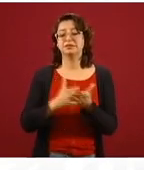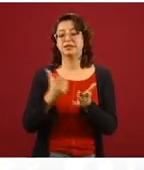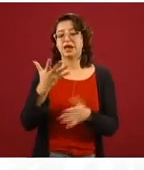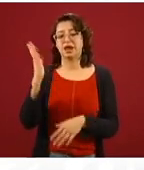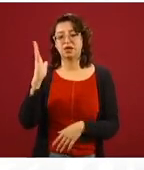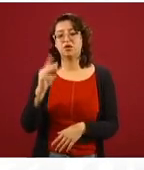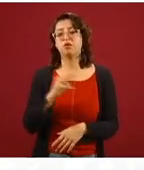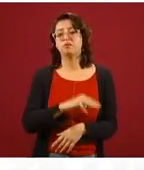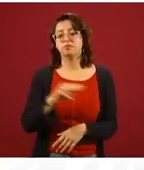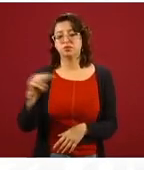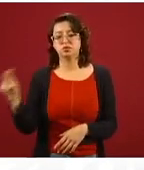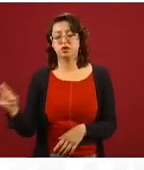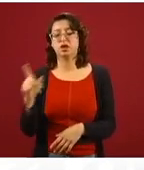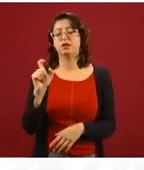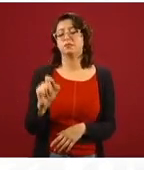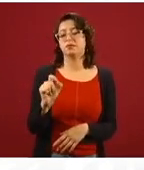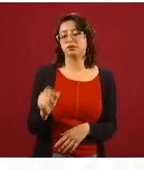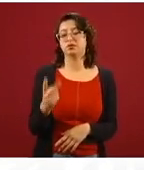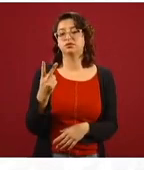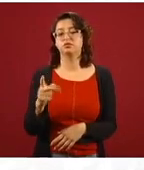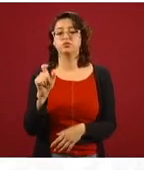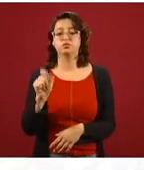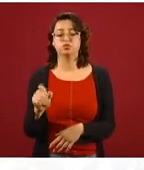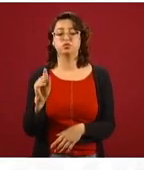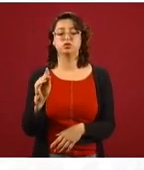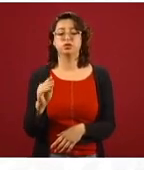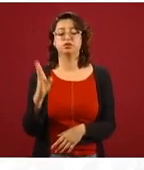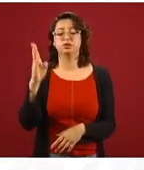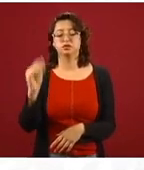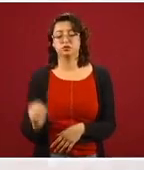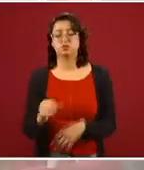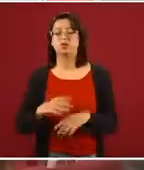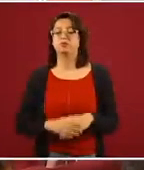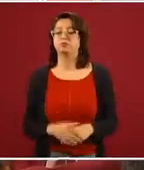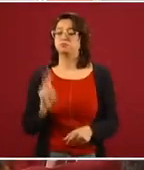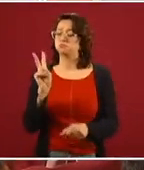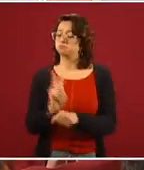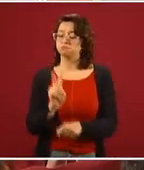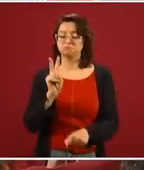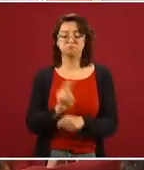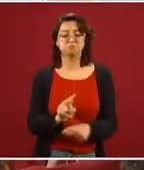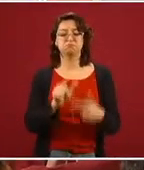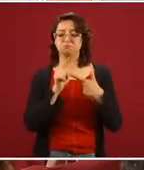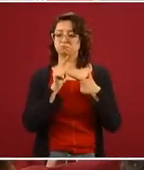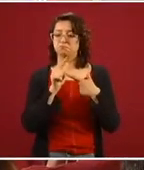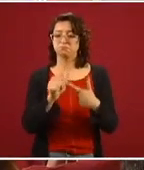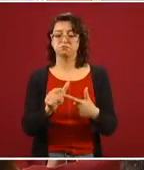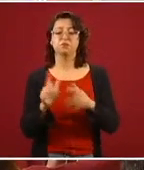encontramos la más cara de diésel a 22.89. Seguimos monitoreando el